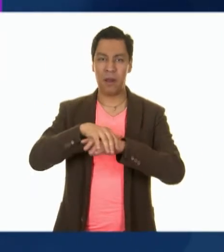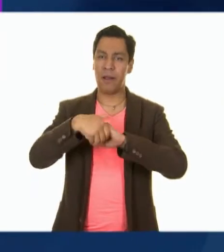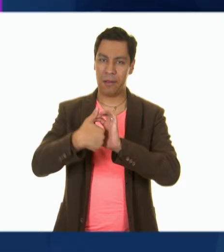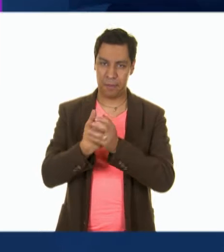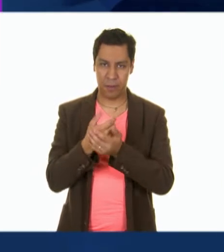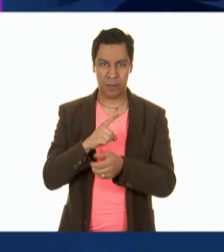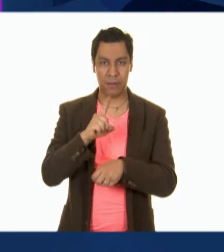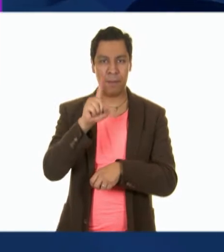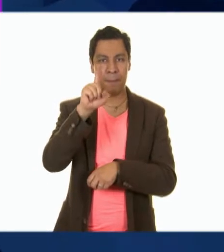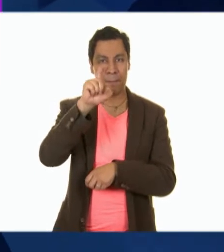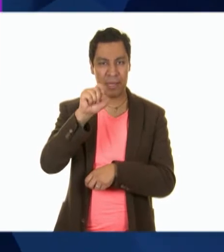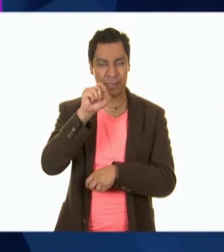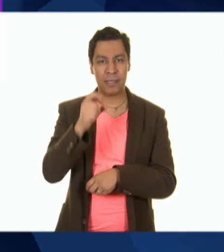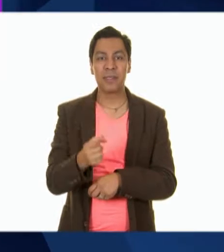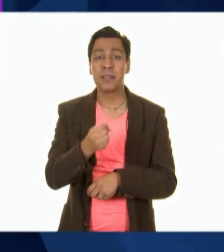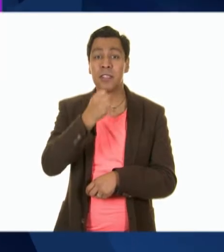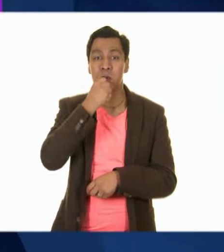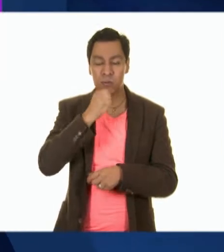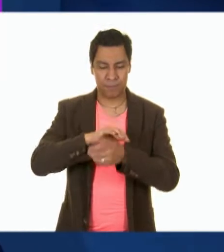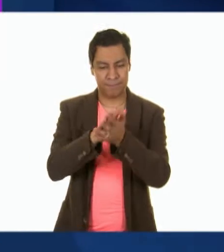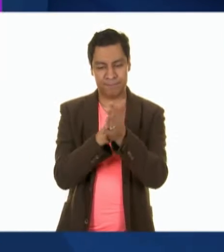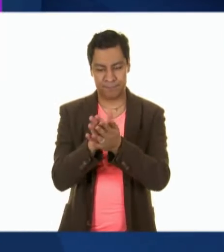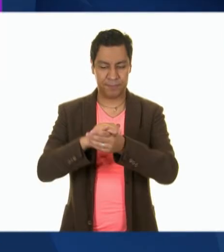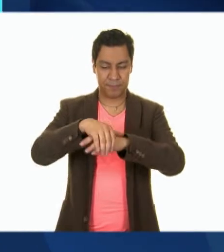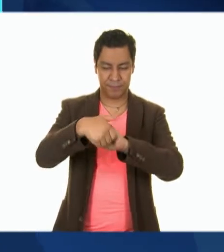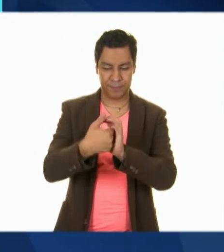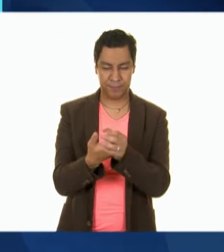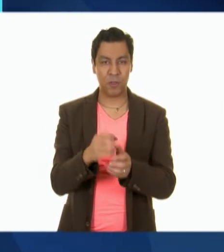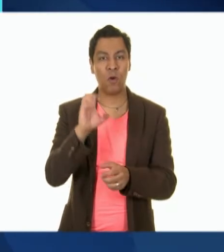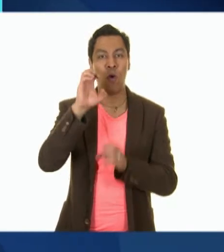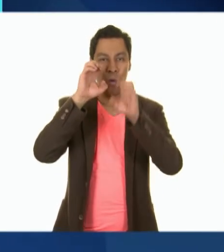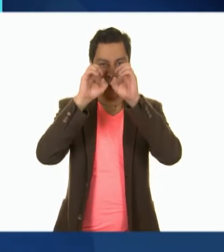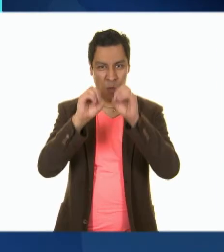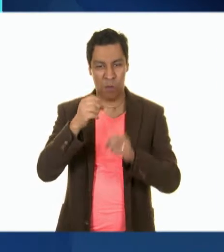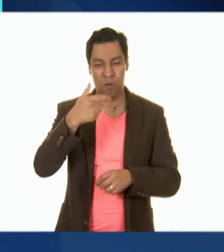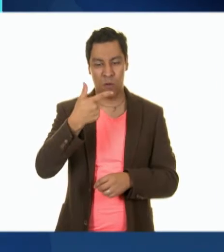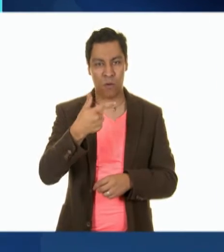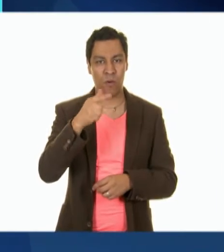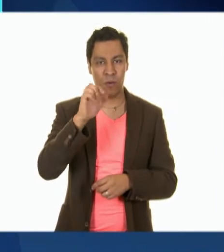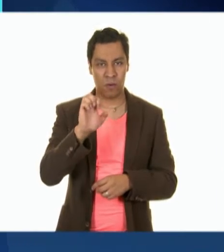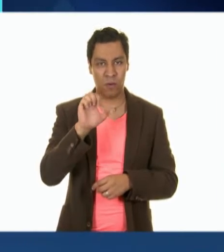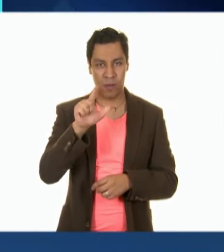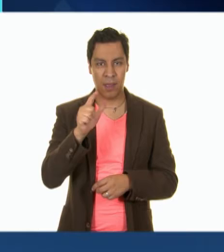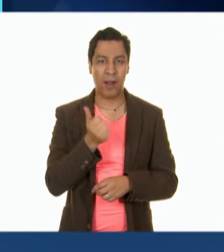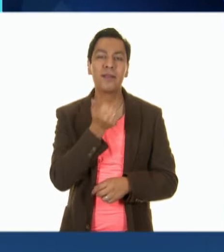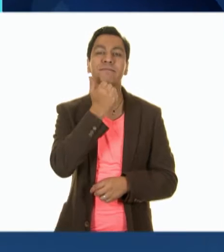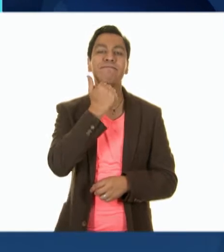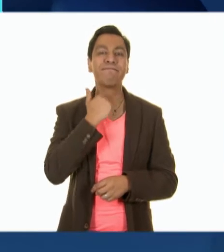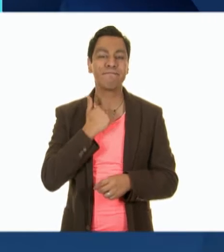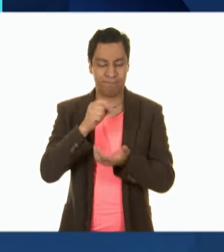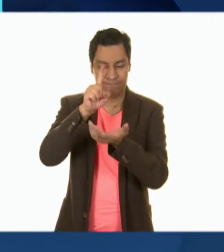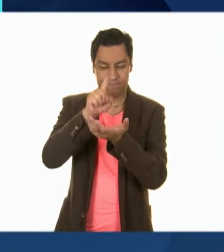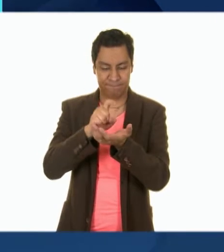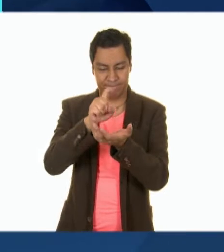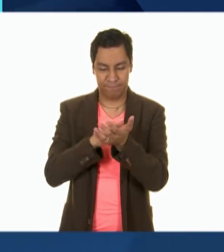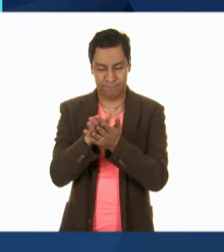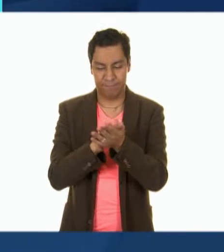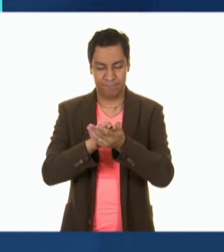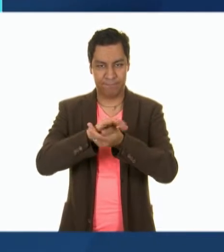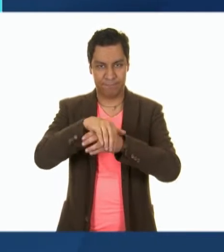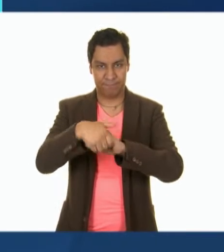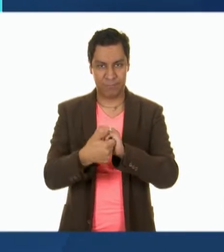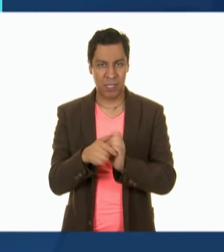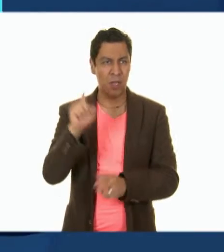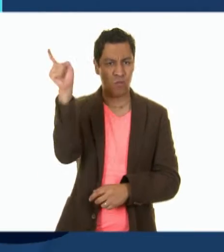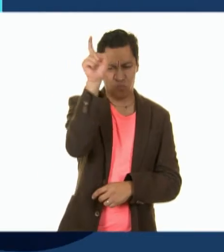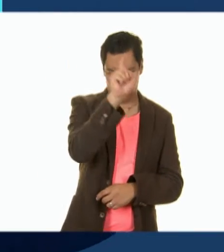o aplica desinfectante a base de agua y alcohol. Desinfecta las superficies de los objetos que más utilizas.